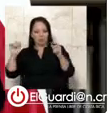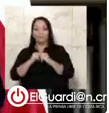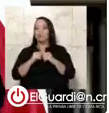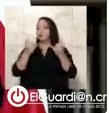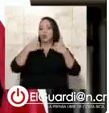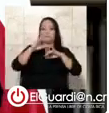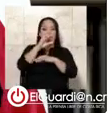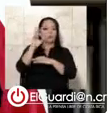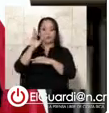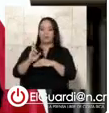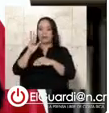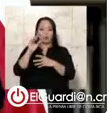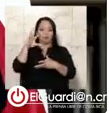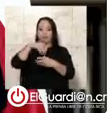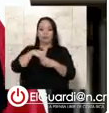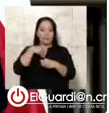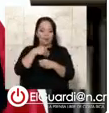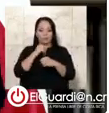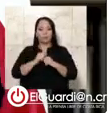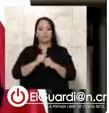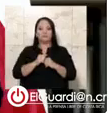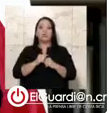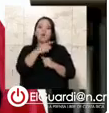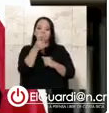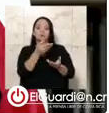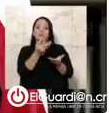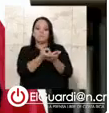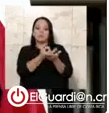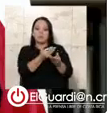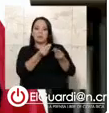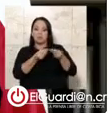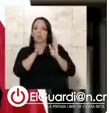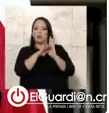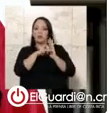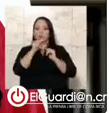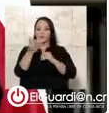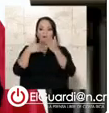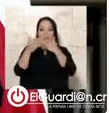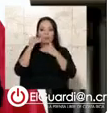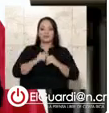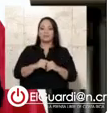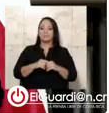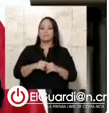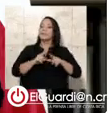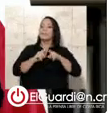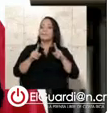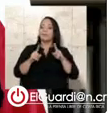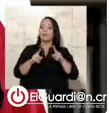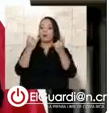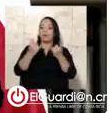pleno. Sí hemos recibido financiamiento barato en ocasiones anteriores. Ahora el presupuesto